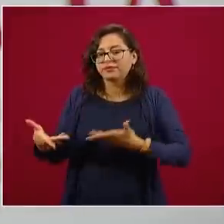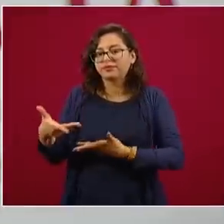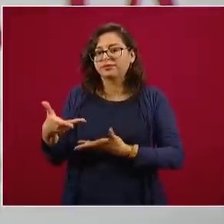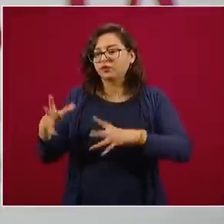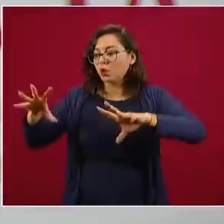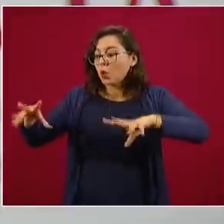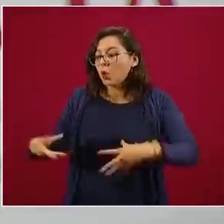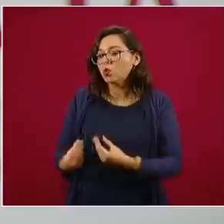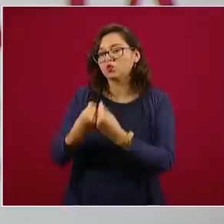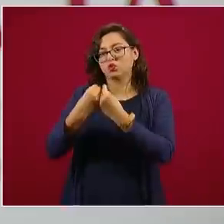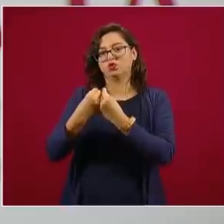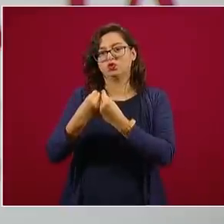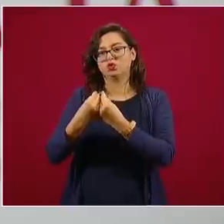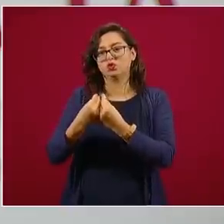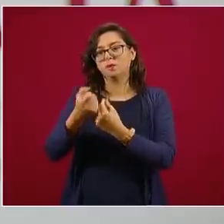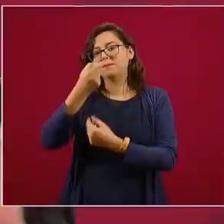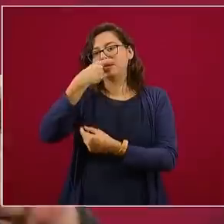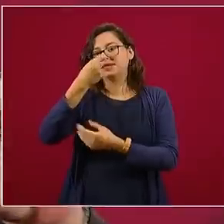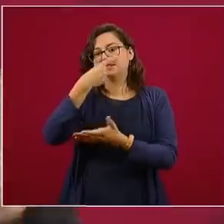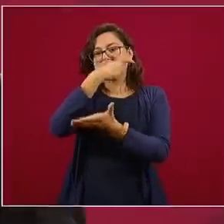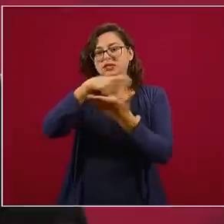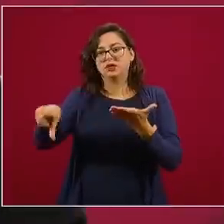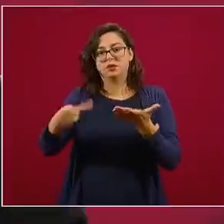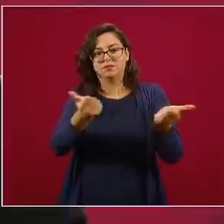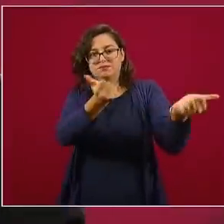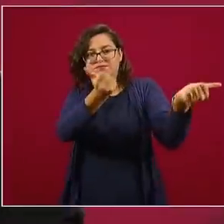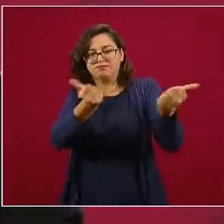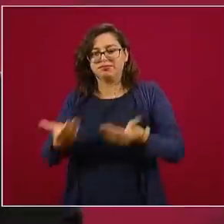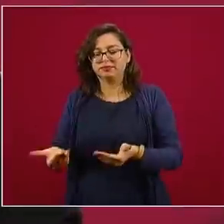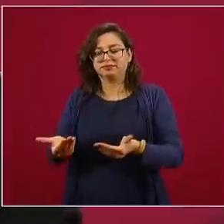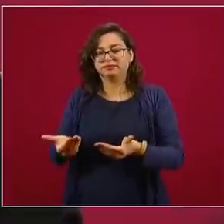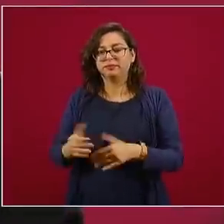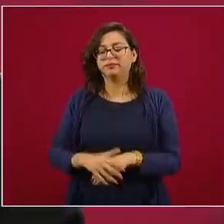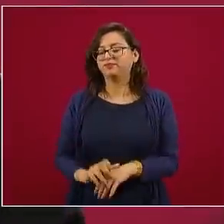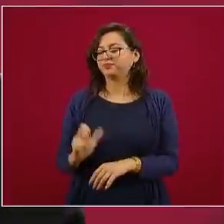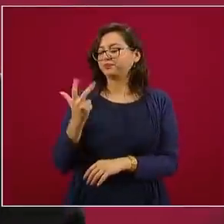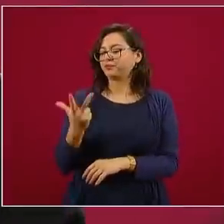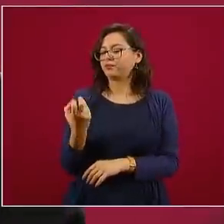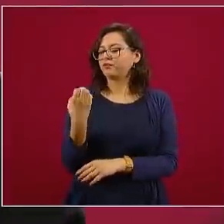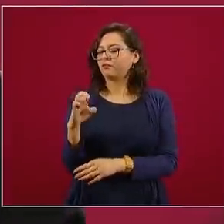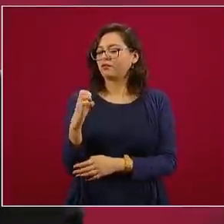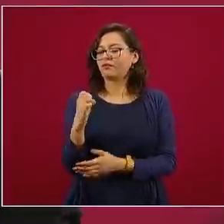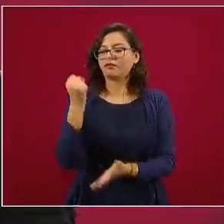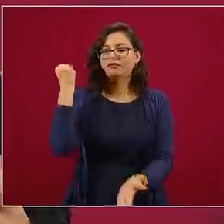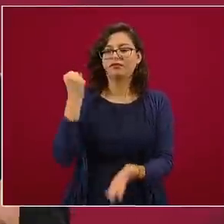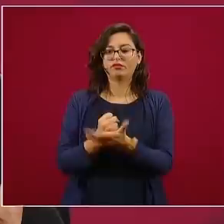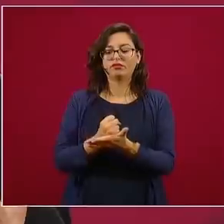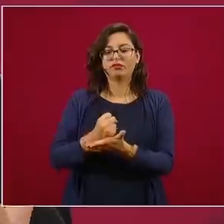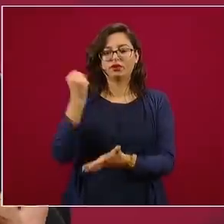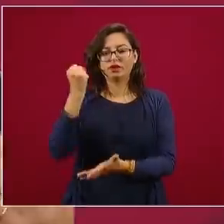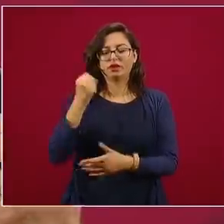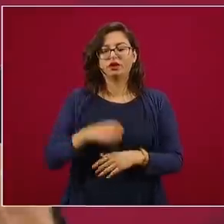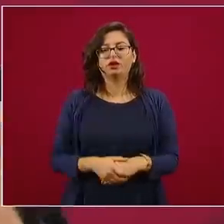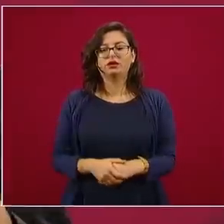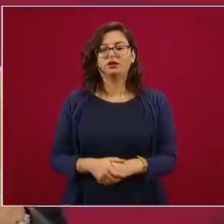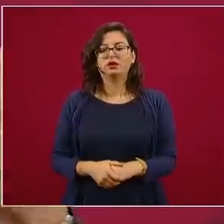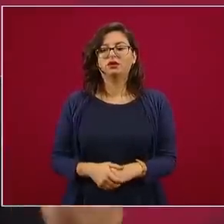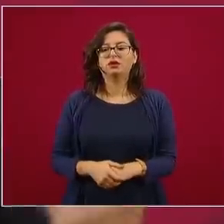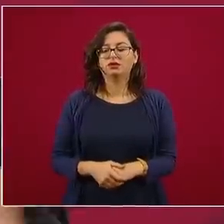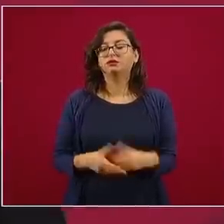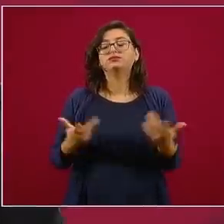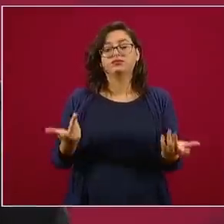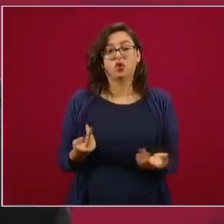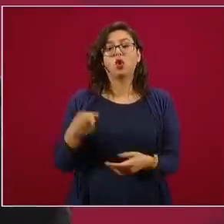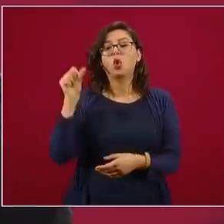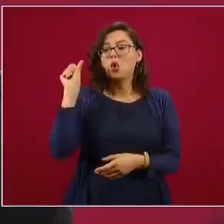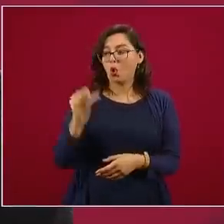común. Ahí está. El 8 de enero se aprobó. Hoy vamos a notificar a todos los